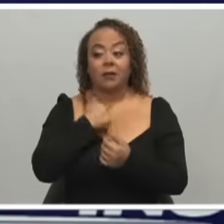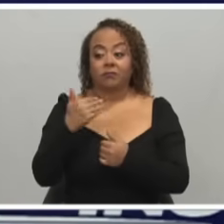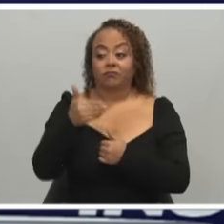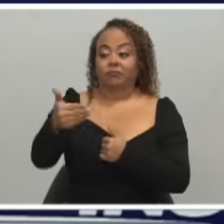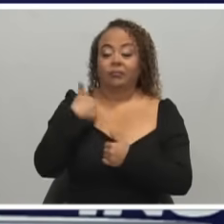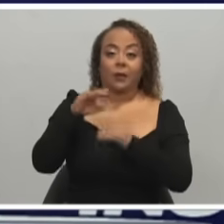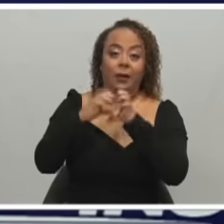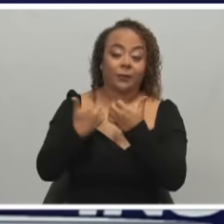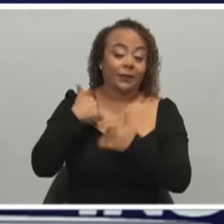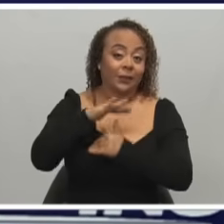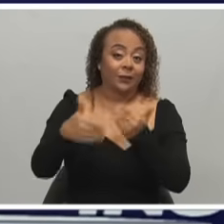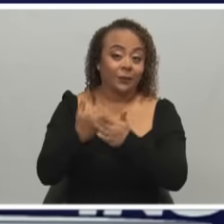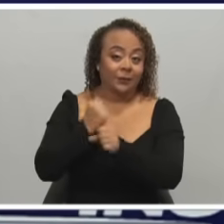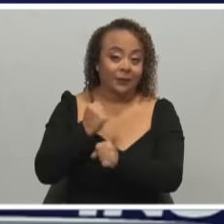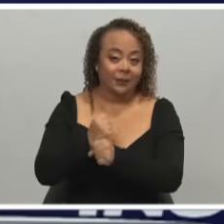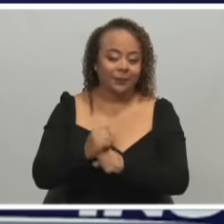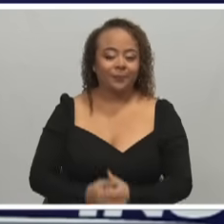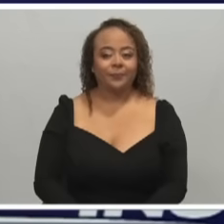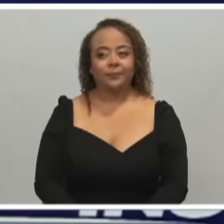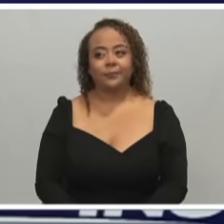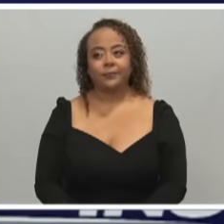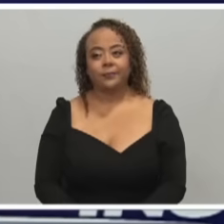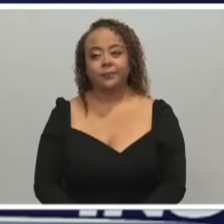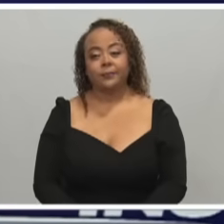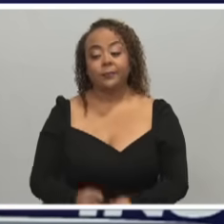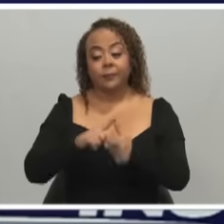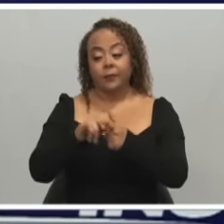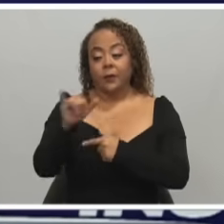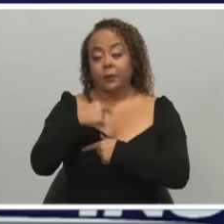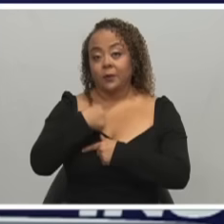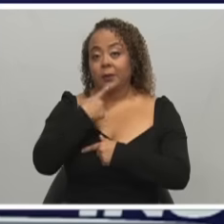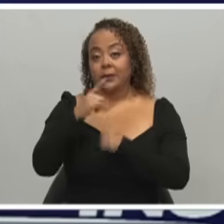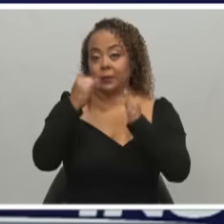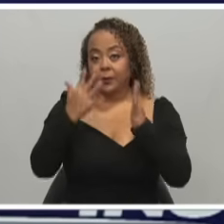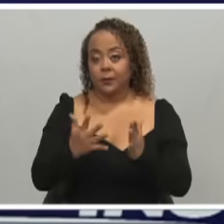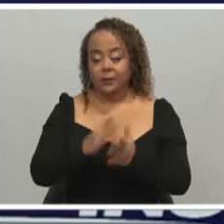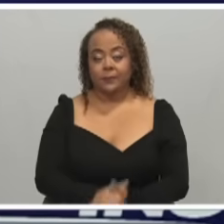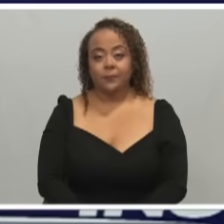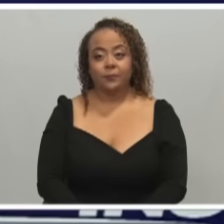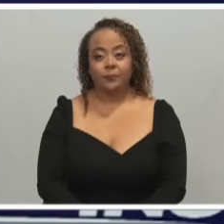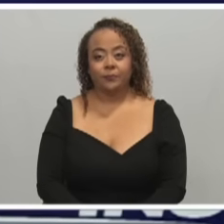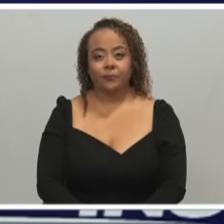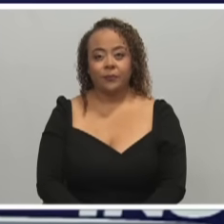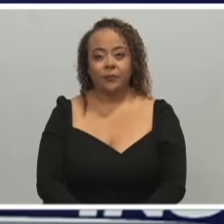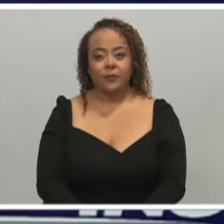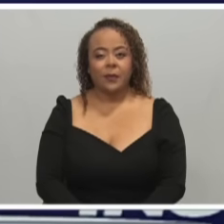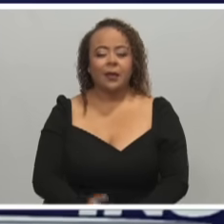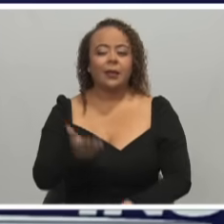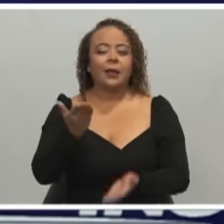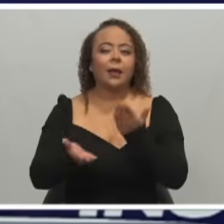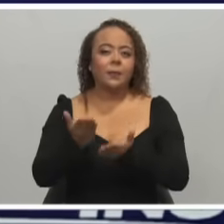que ya tiene trabajado en ese aspecto Entonces como yo le decía a los jugadores que puede ser que en algún